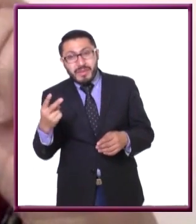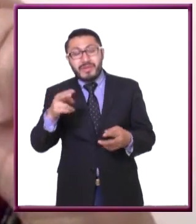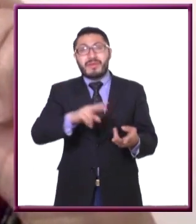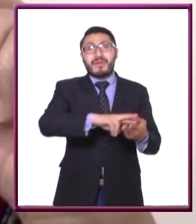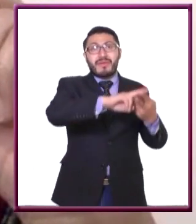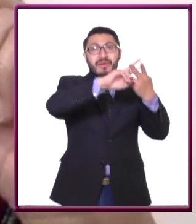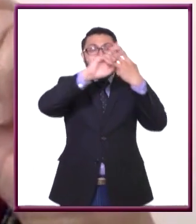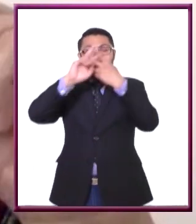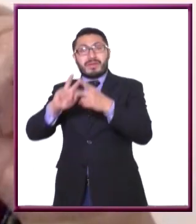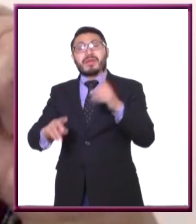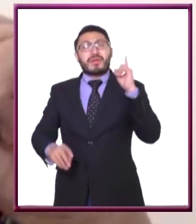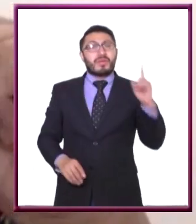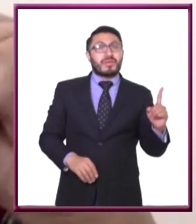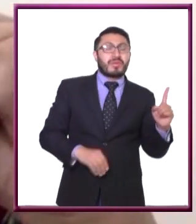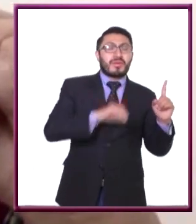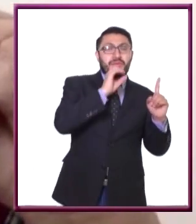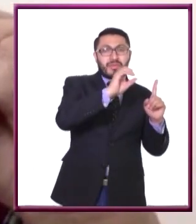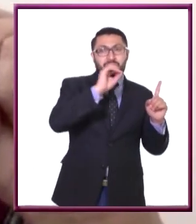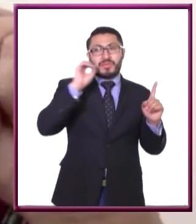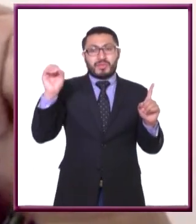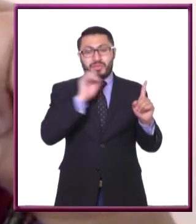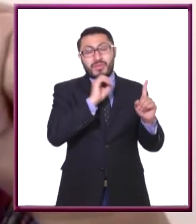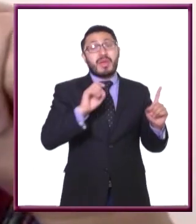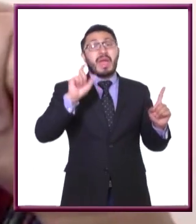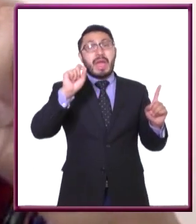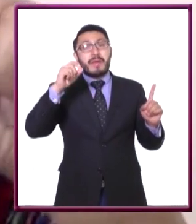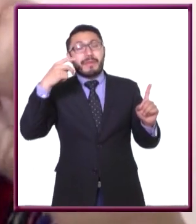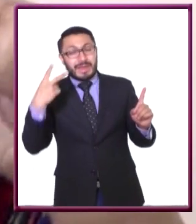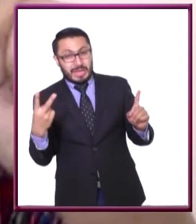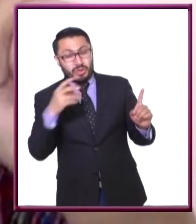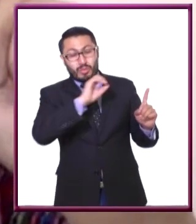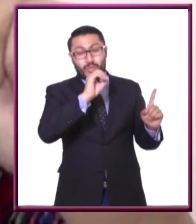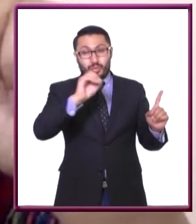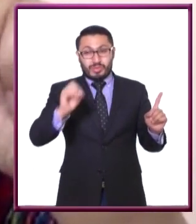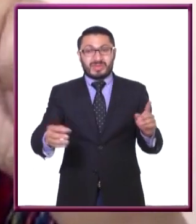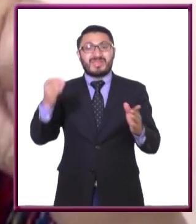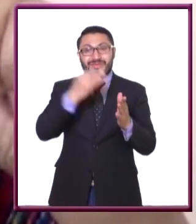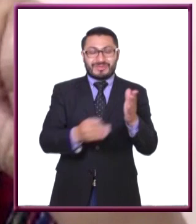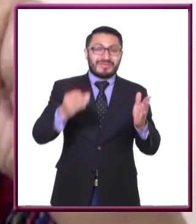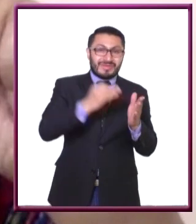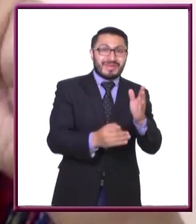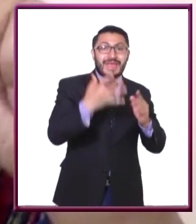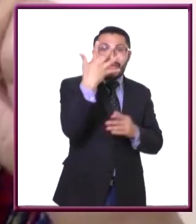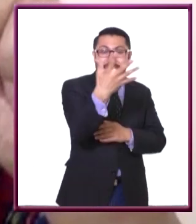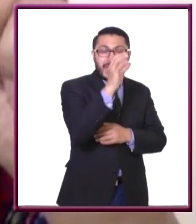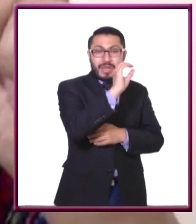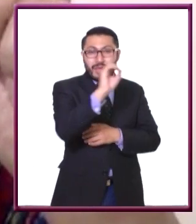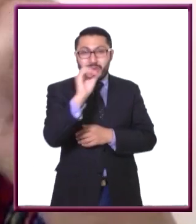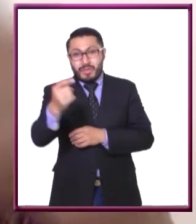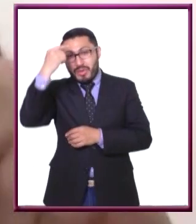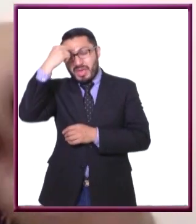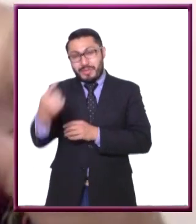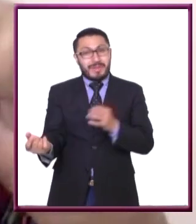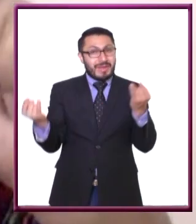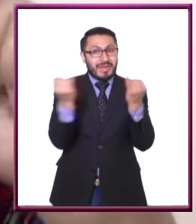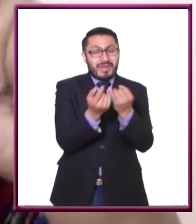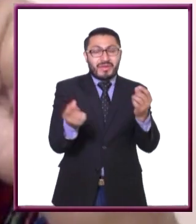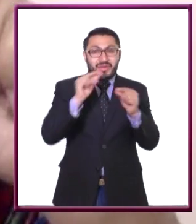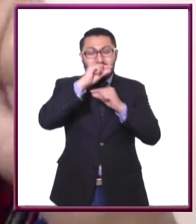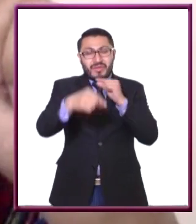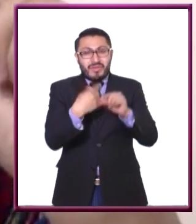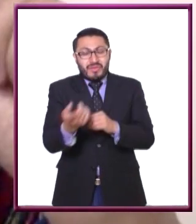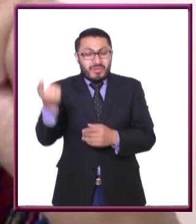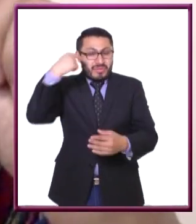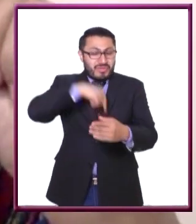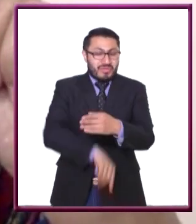22 estrellas, quiere decir un 1 con 22 ceros. Entonces sí, les faltan 5 ceros para alcanzar el número de